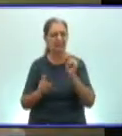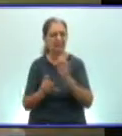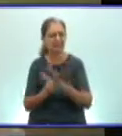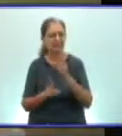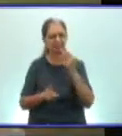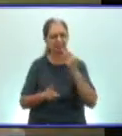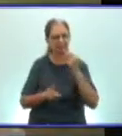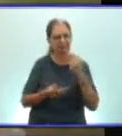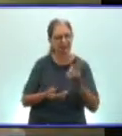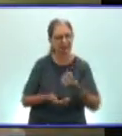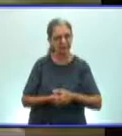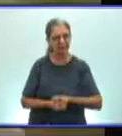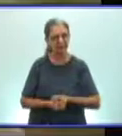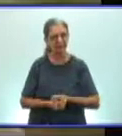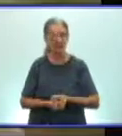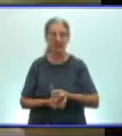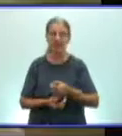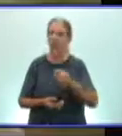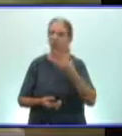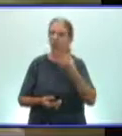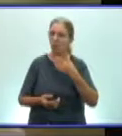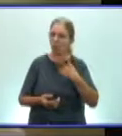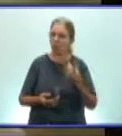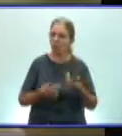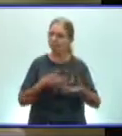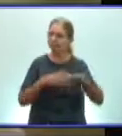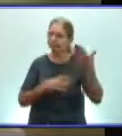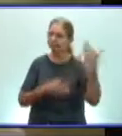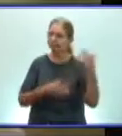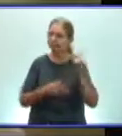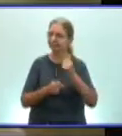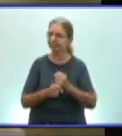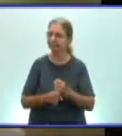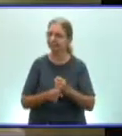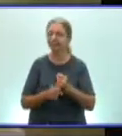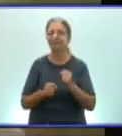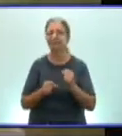Vamos a analizar cómo nos debe haber quedado este ejercicio.